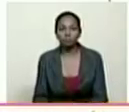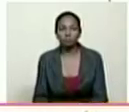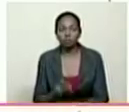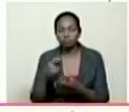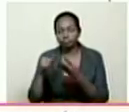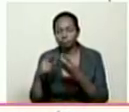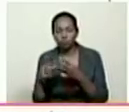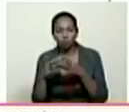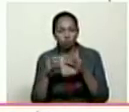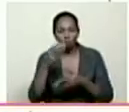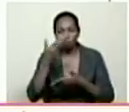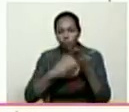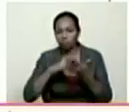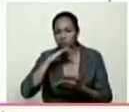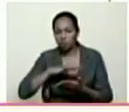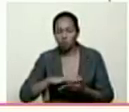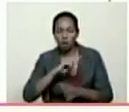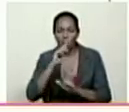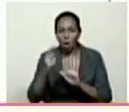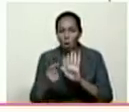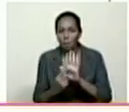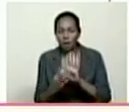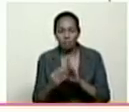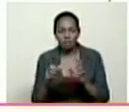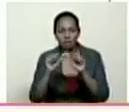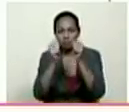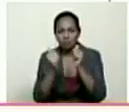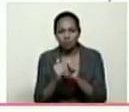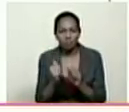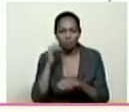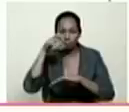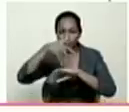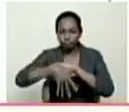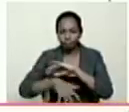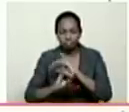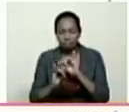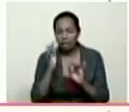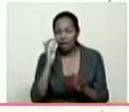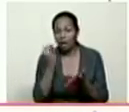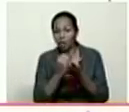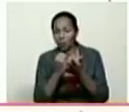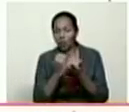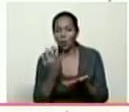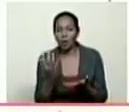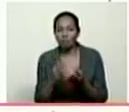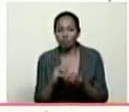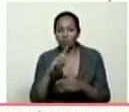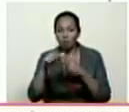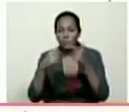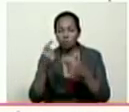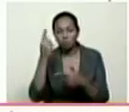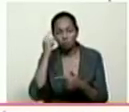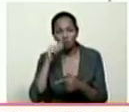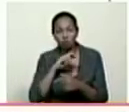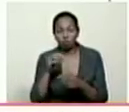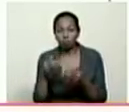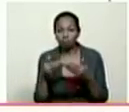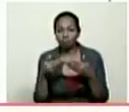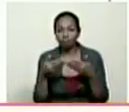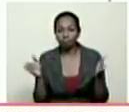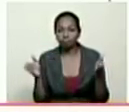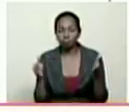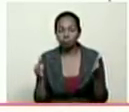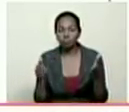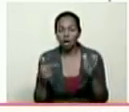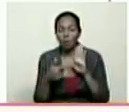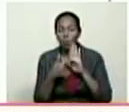con ciberseguridad en la central hidroeléctrica de Guri. En los próximos días nosotros vamos a revelar también